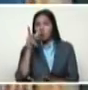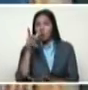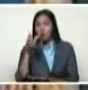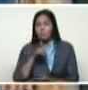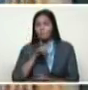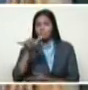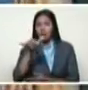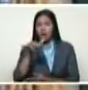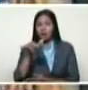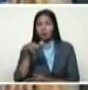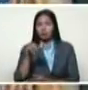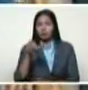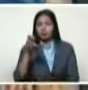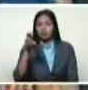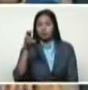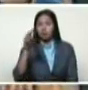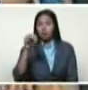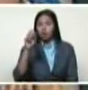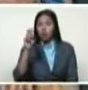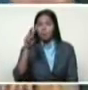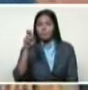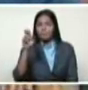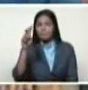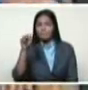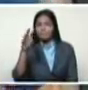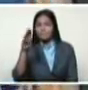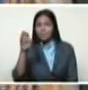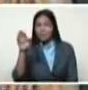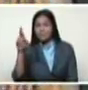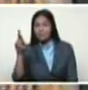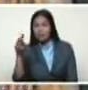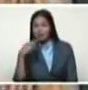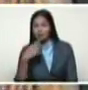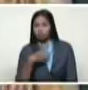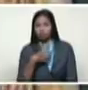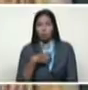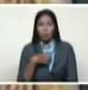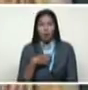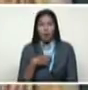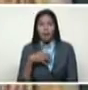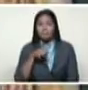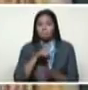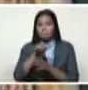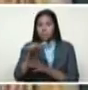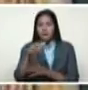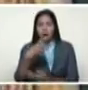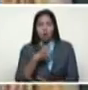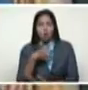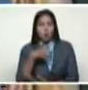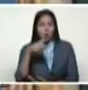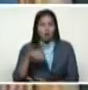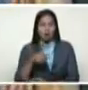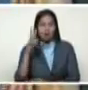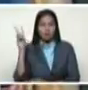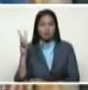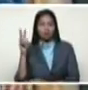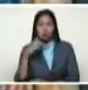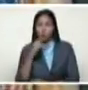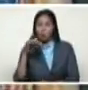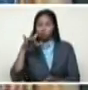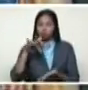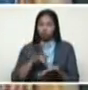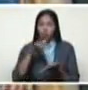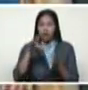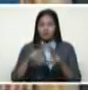N-O-V pequeña, November, viajar en cualquier condición a Venezuela. No pueden tocar territorio